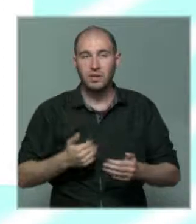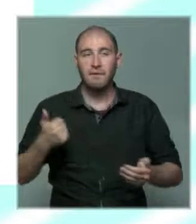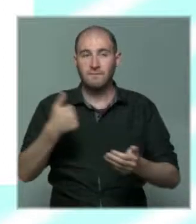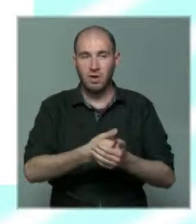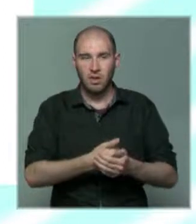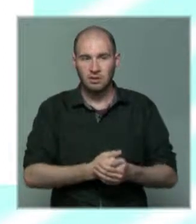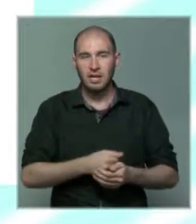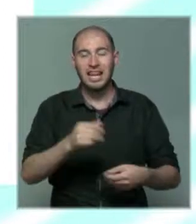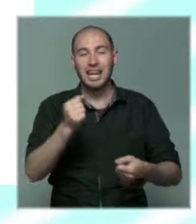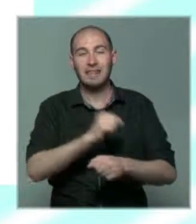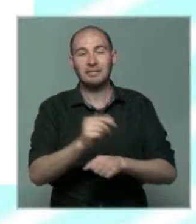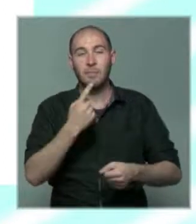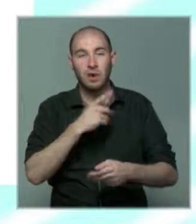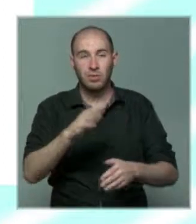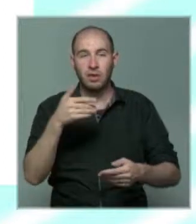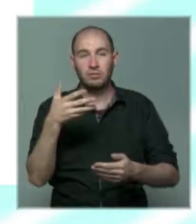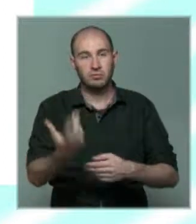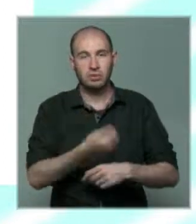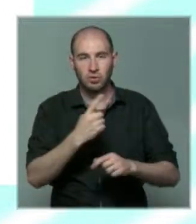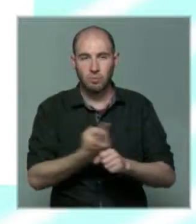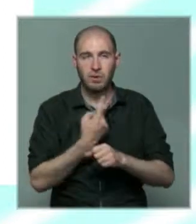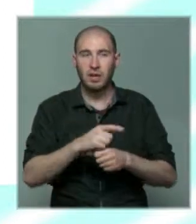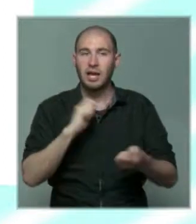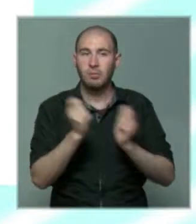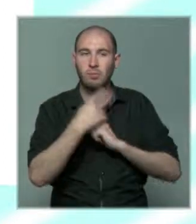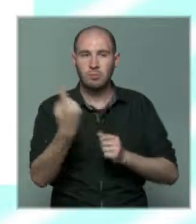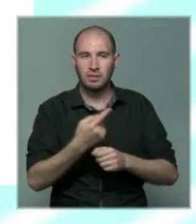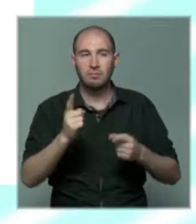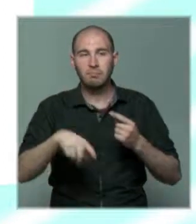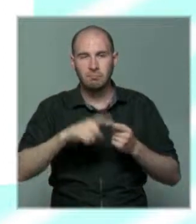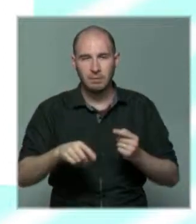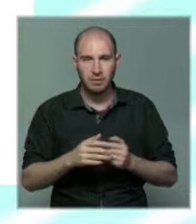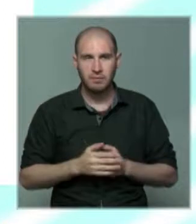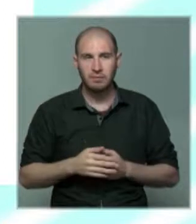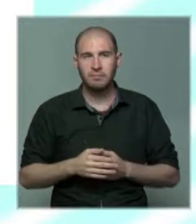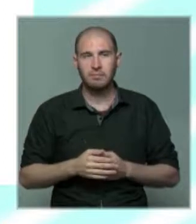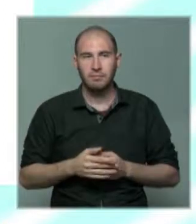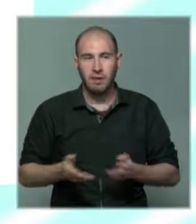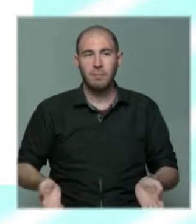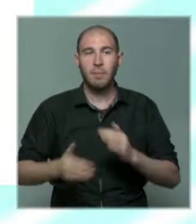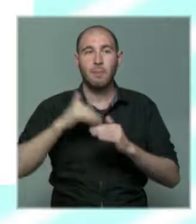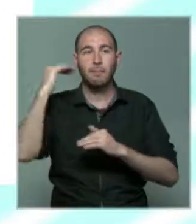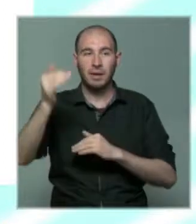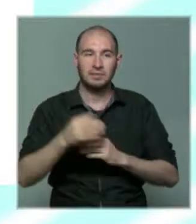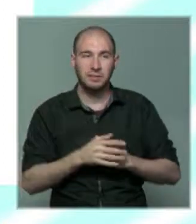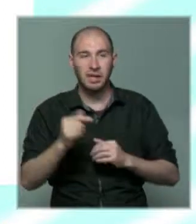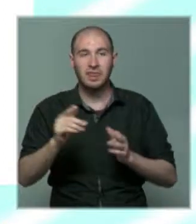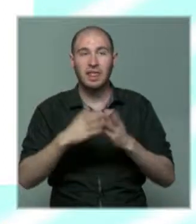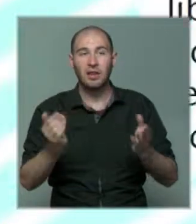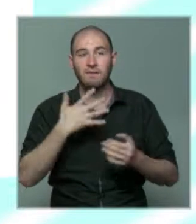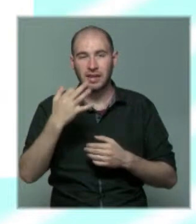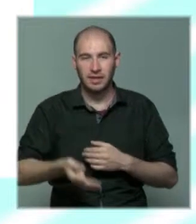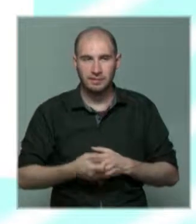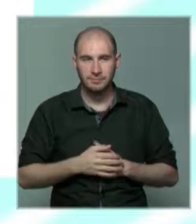sexuales no podrán acceder a la libertad condicional, un cambio clave para evitar los casos de reincidencia. Vamos por más, dice Diario